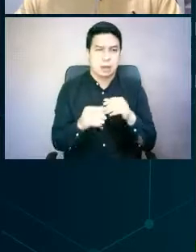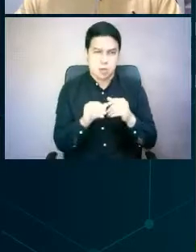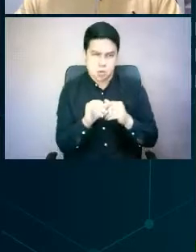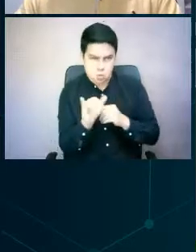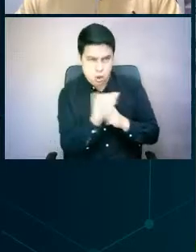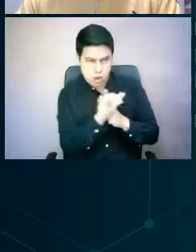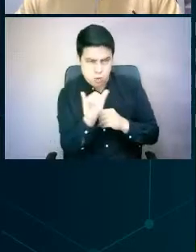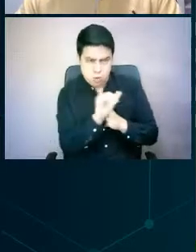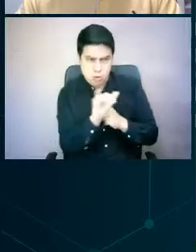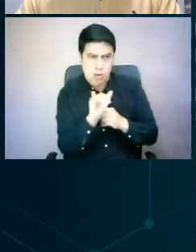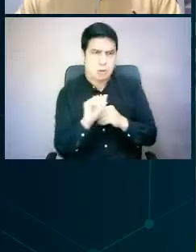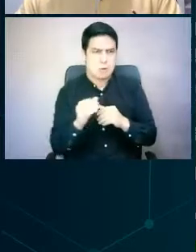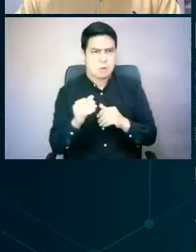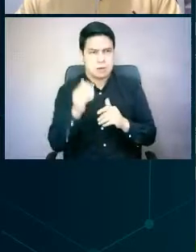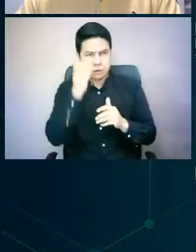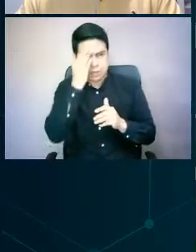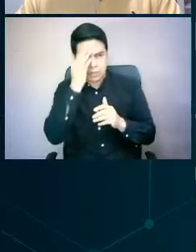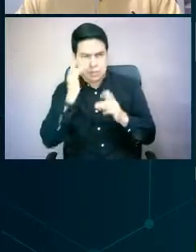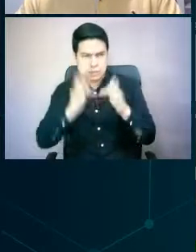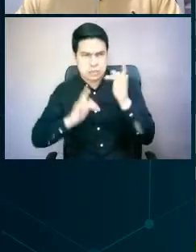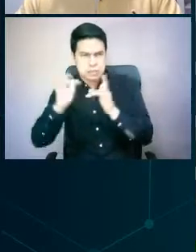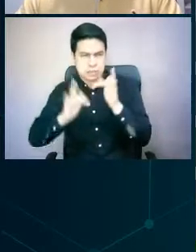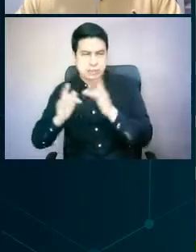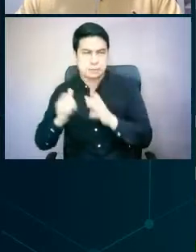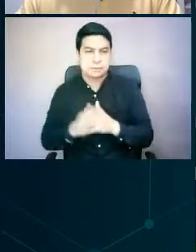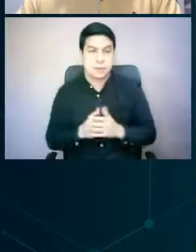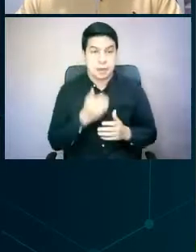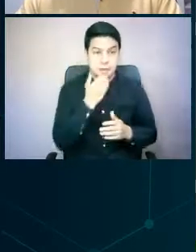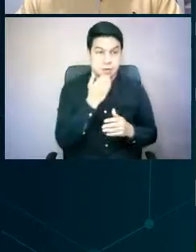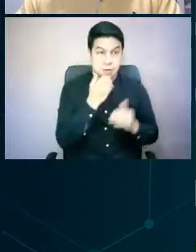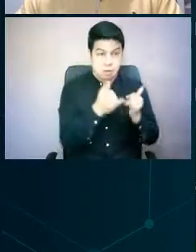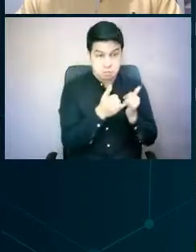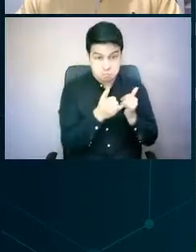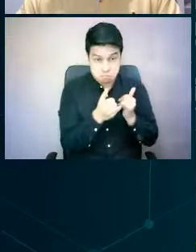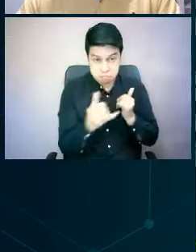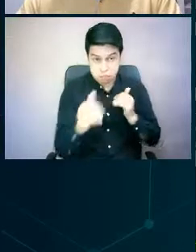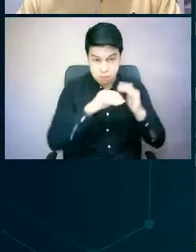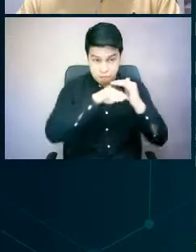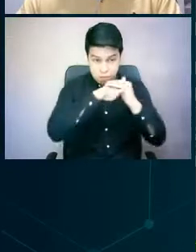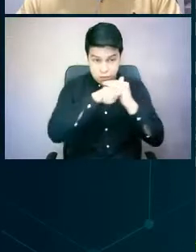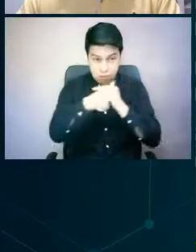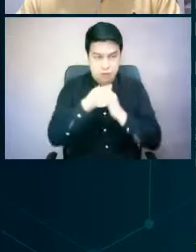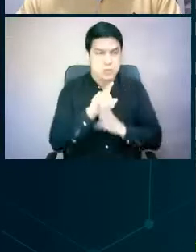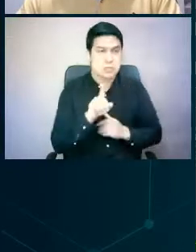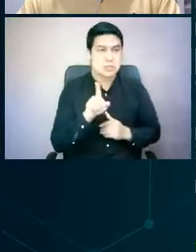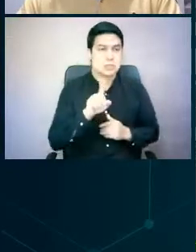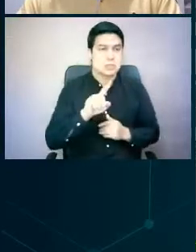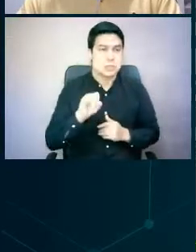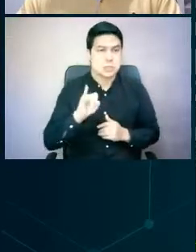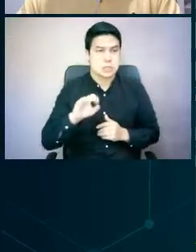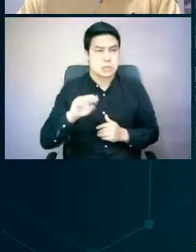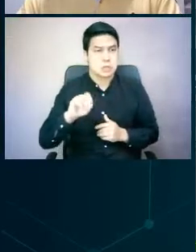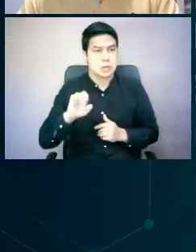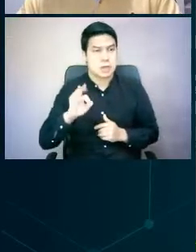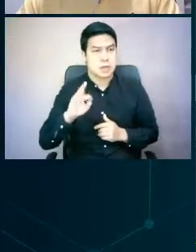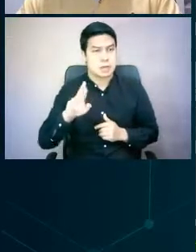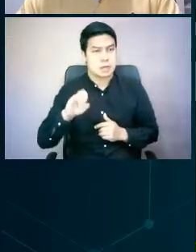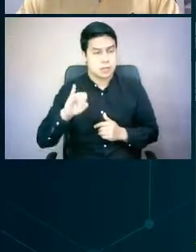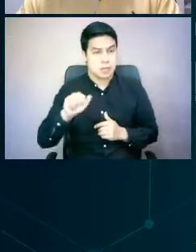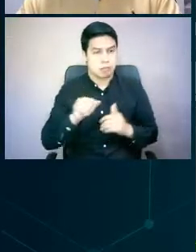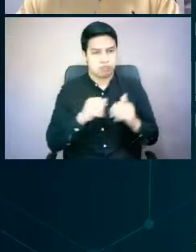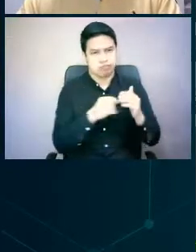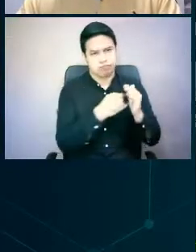decir? Quiere decir que un canal es simétrico cuando los retardos que sufre la transferencia de la